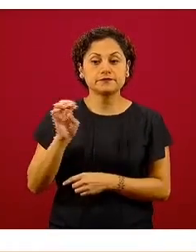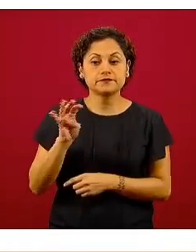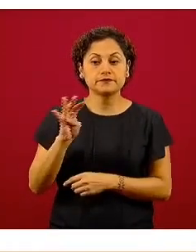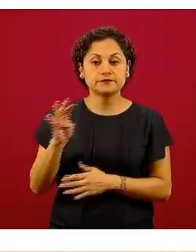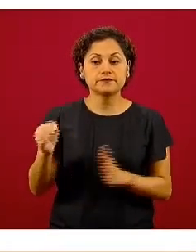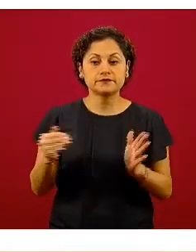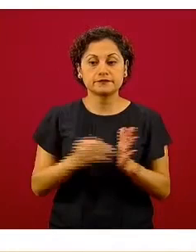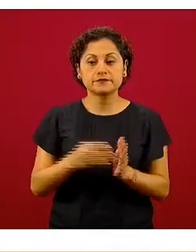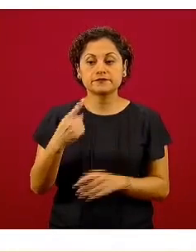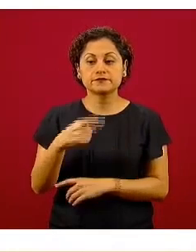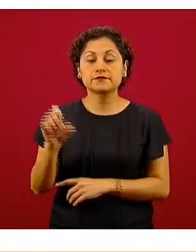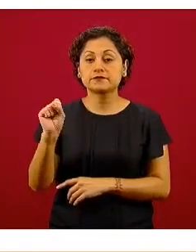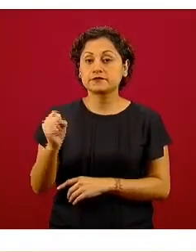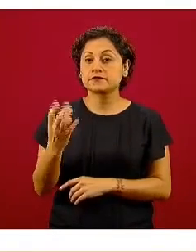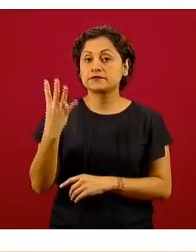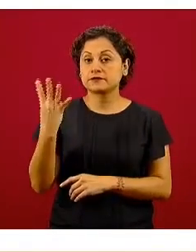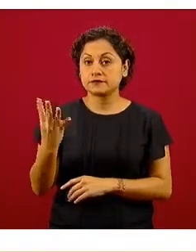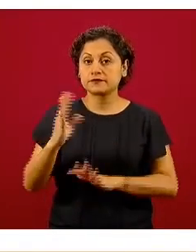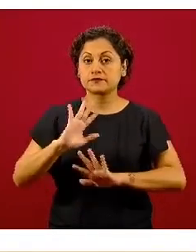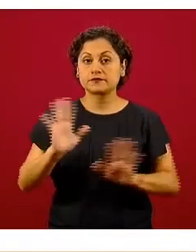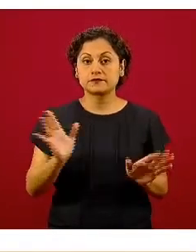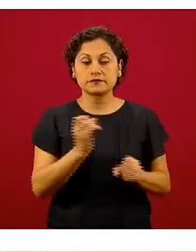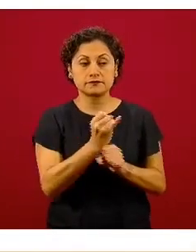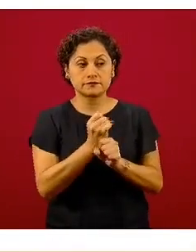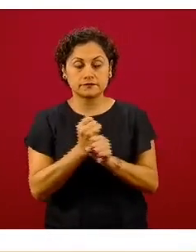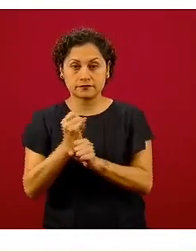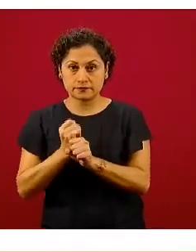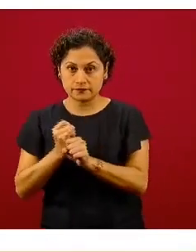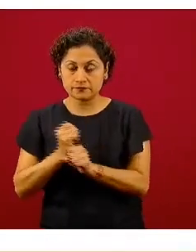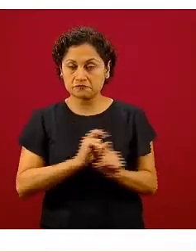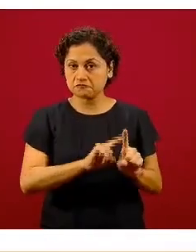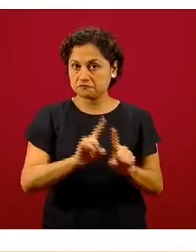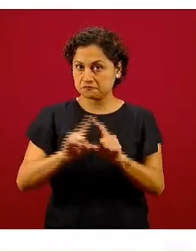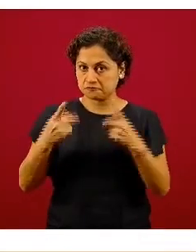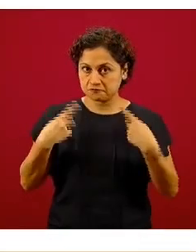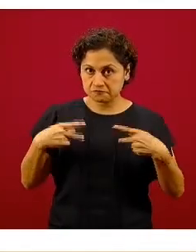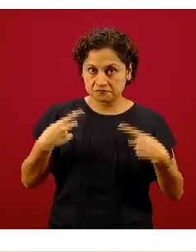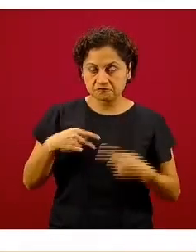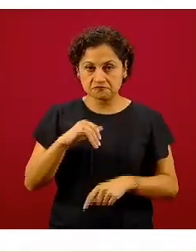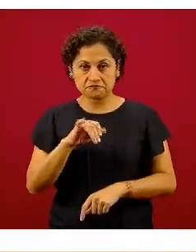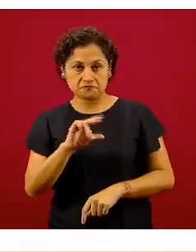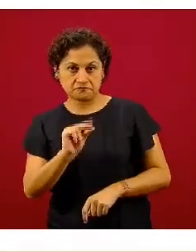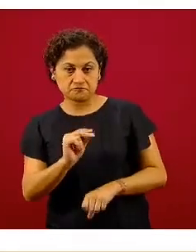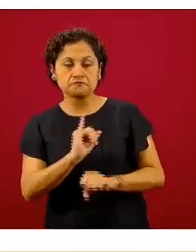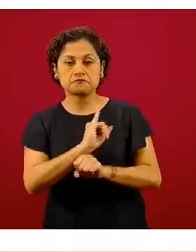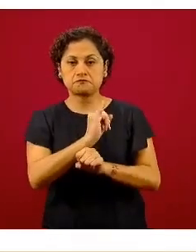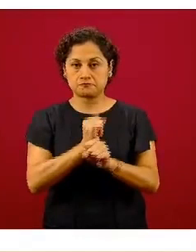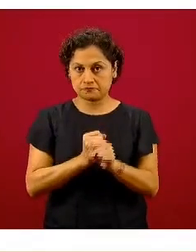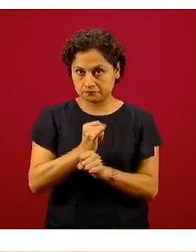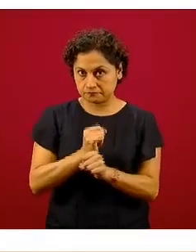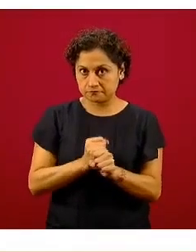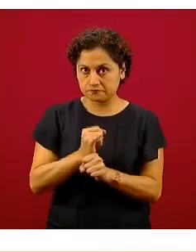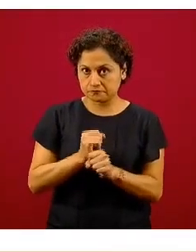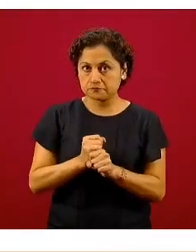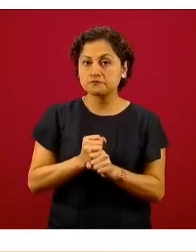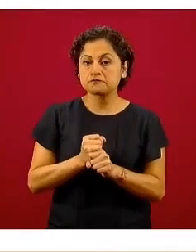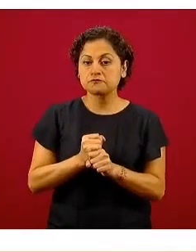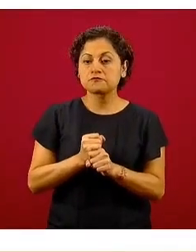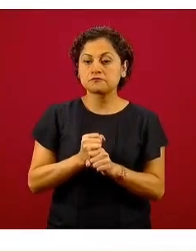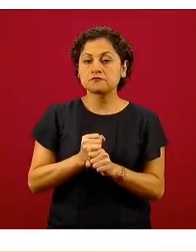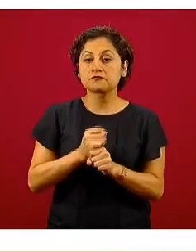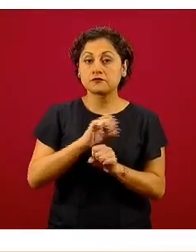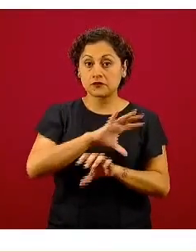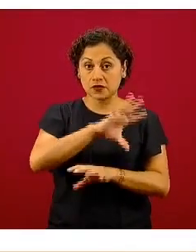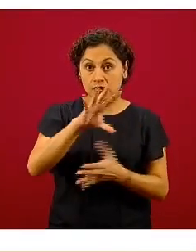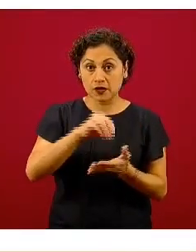219.164 las personas que han sido clasificadas como casos sospechosos de la enfermedad y por lo tanto ingresaron a un